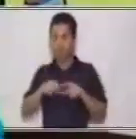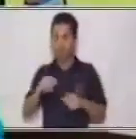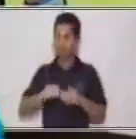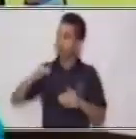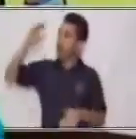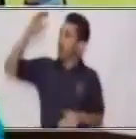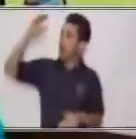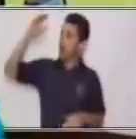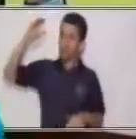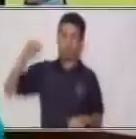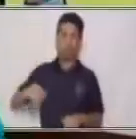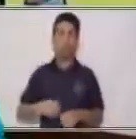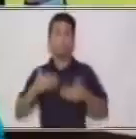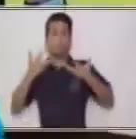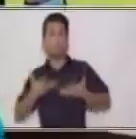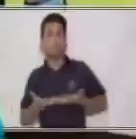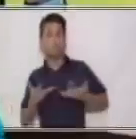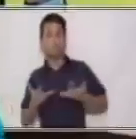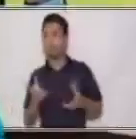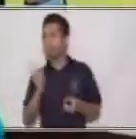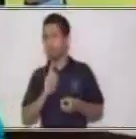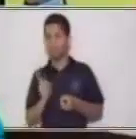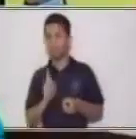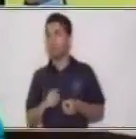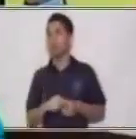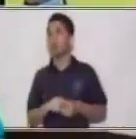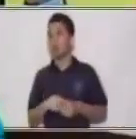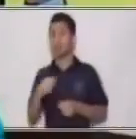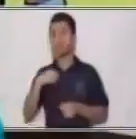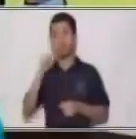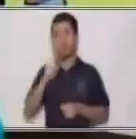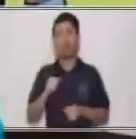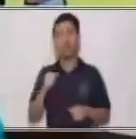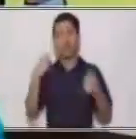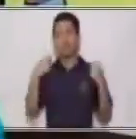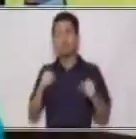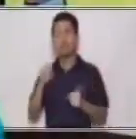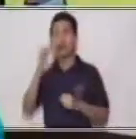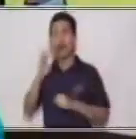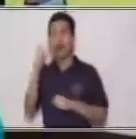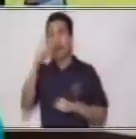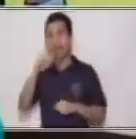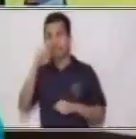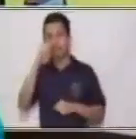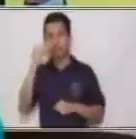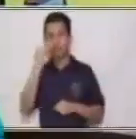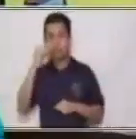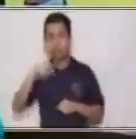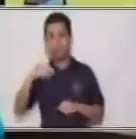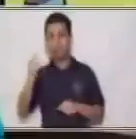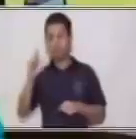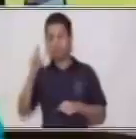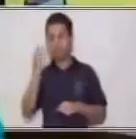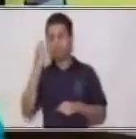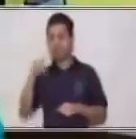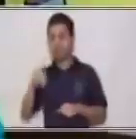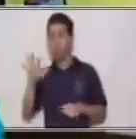persona está en sobrepeso. Entonces nosotros sí podemos hacer una estimación. Vamos a hacer una